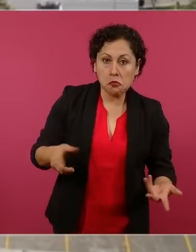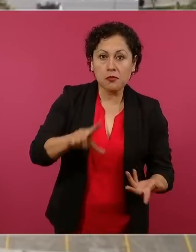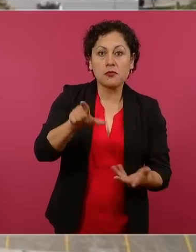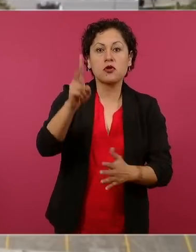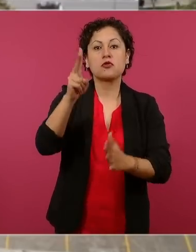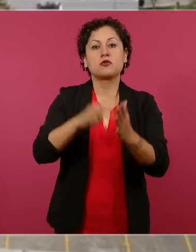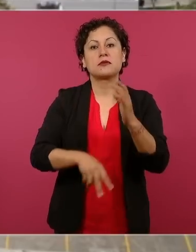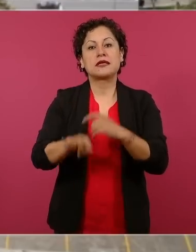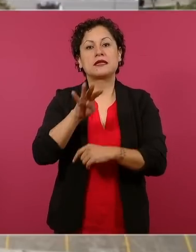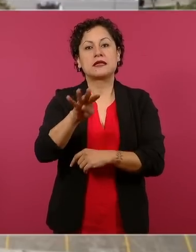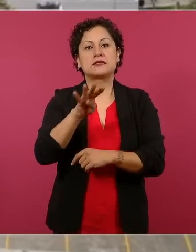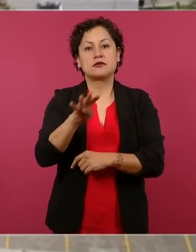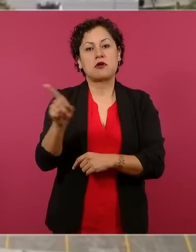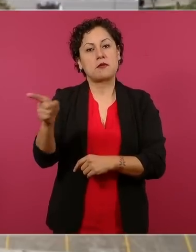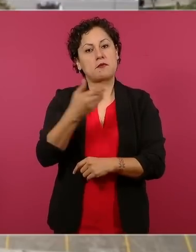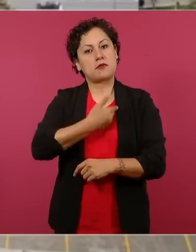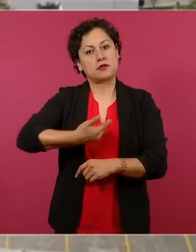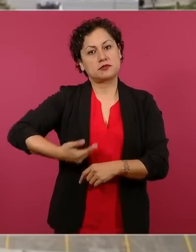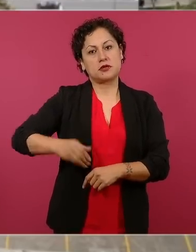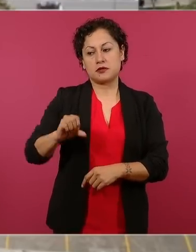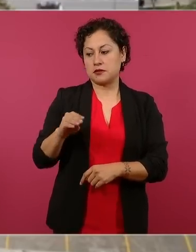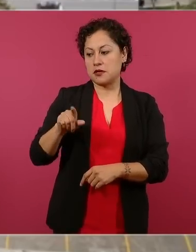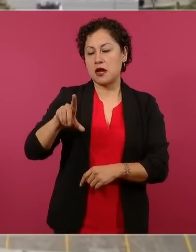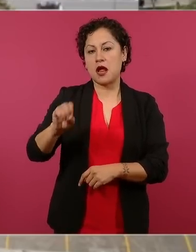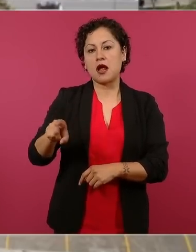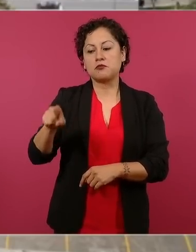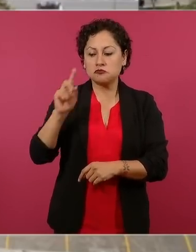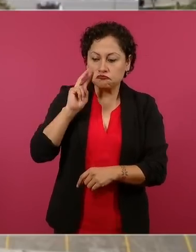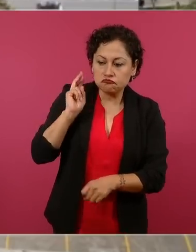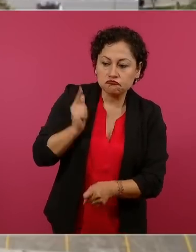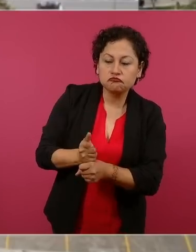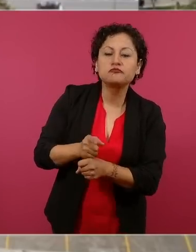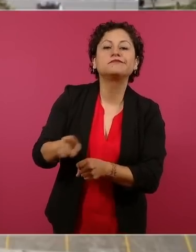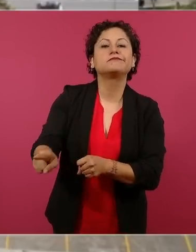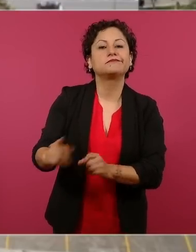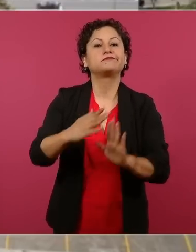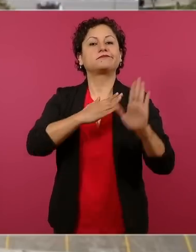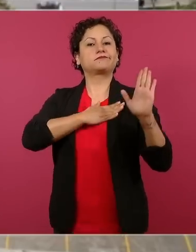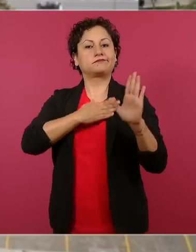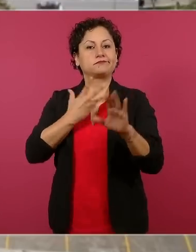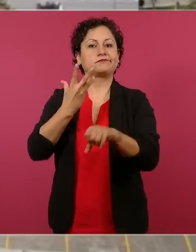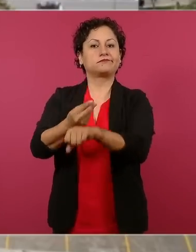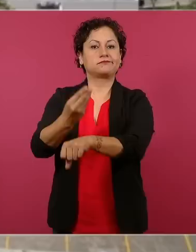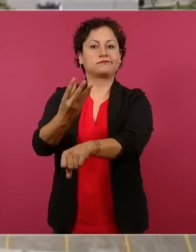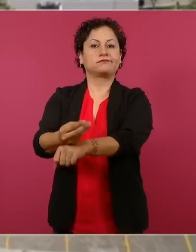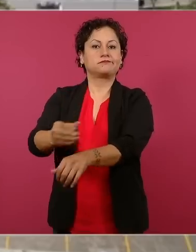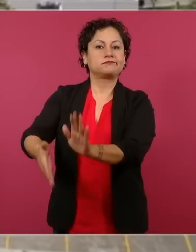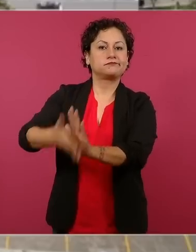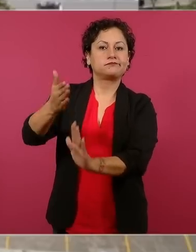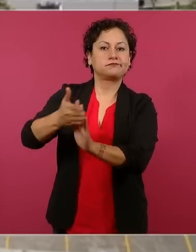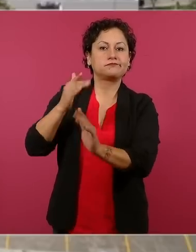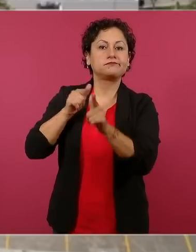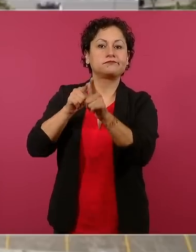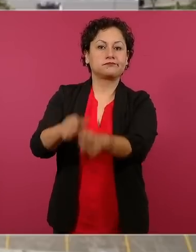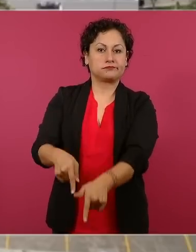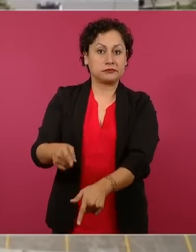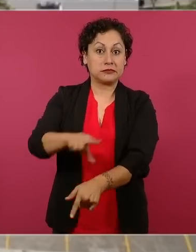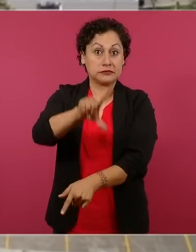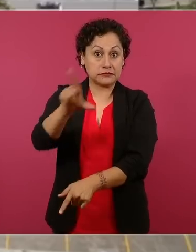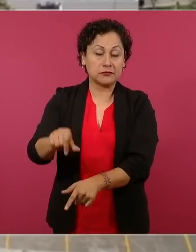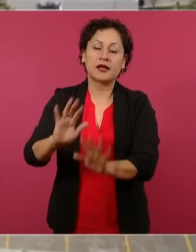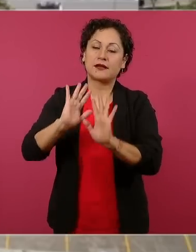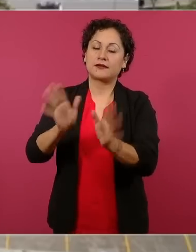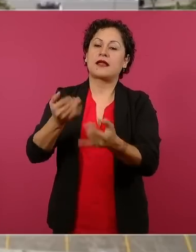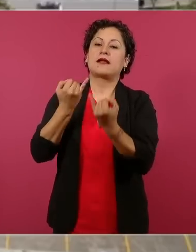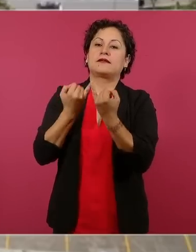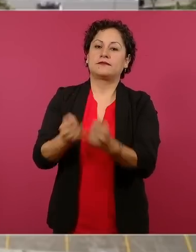presidente López Obrador se comprometió en concluir el hospital y 10 meses después fue inaugurado. Una inversión de 91 millones